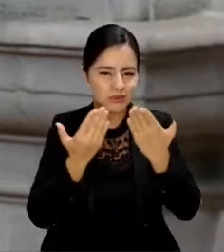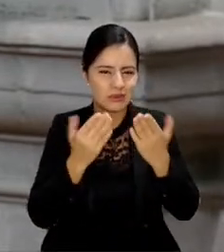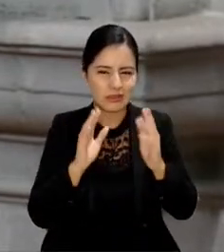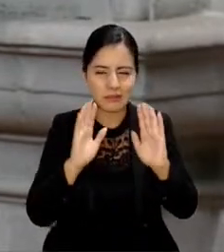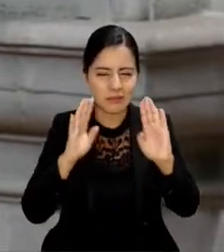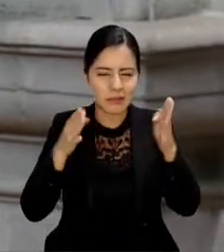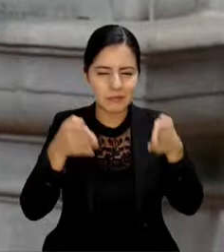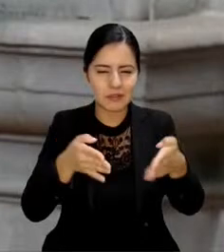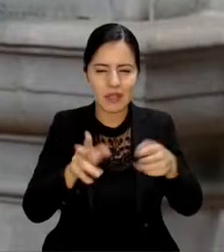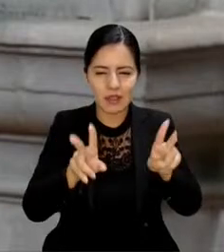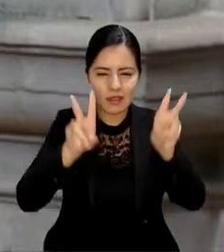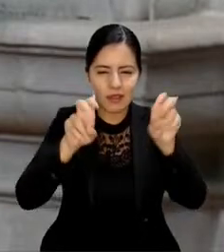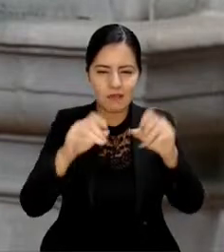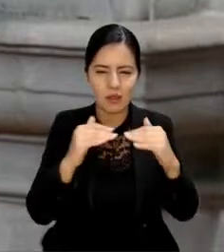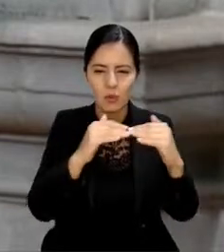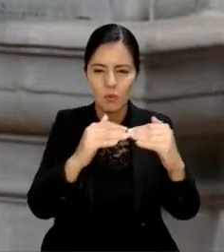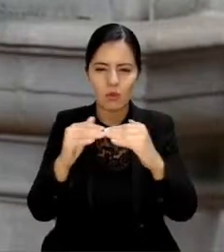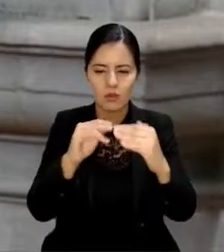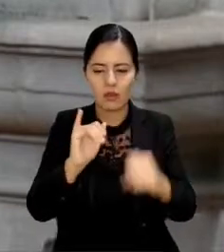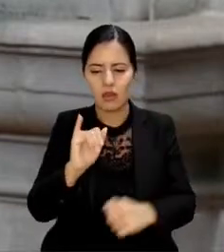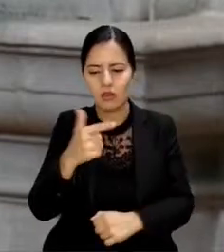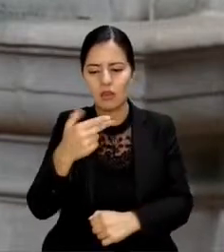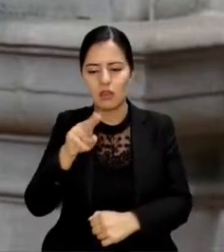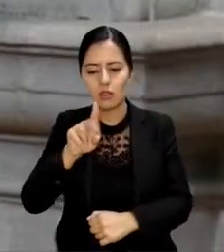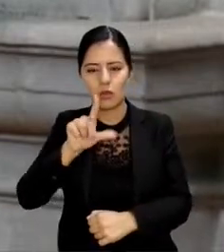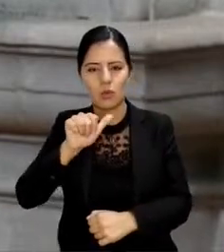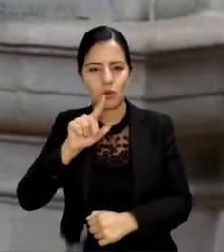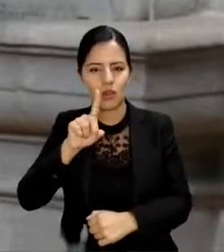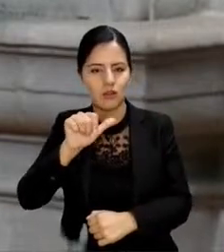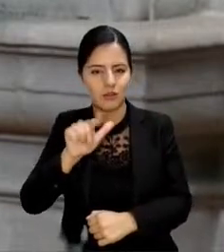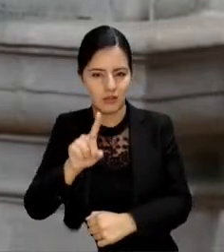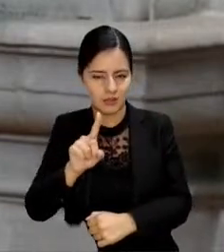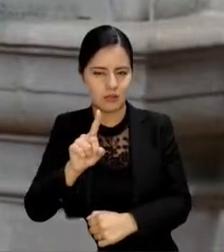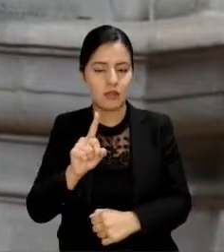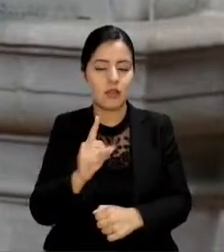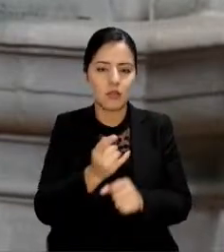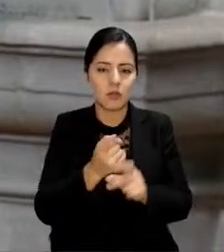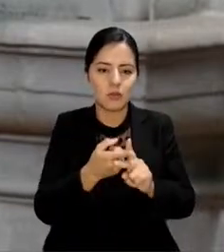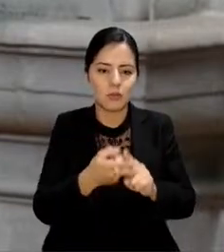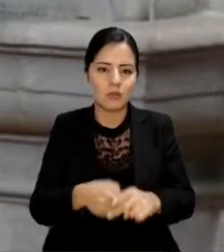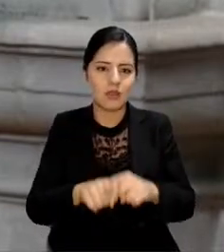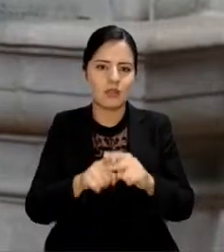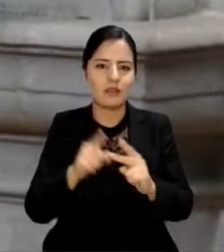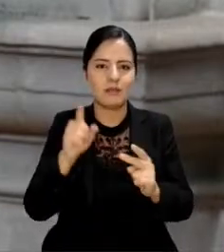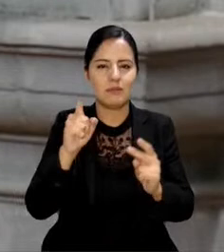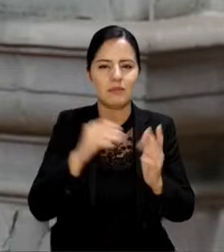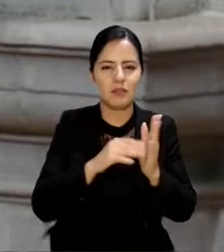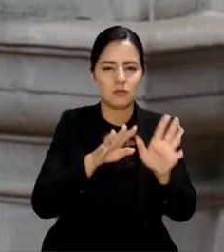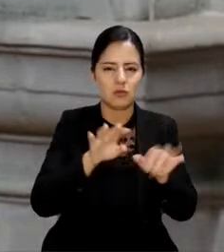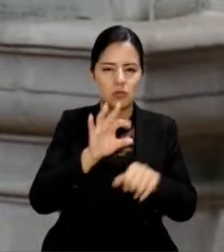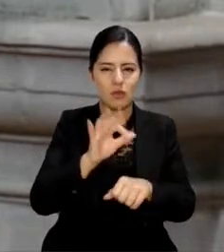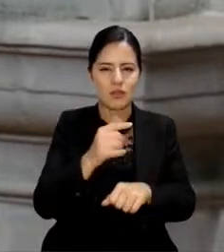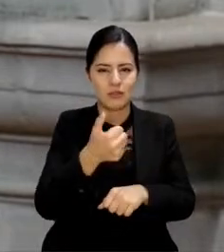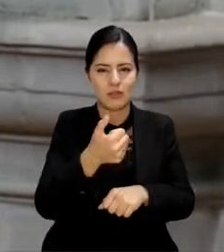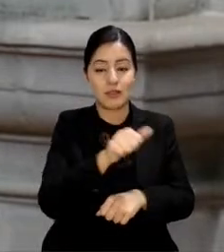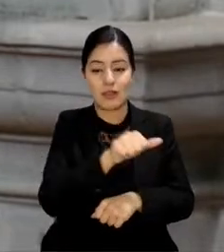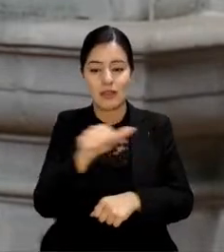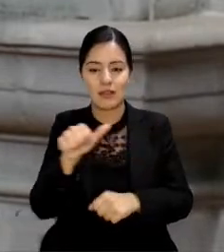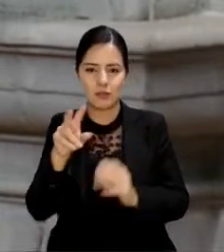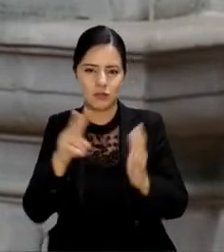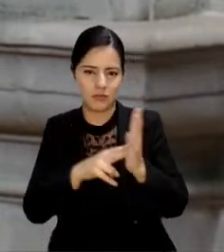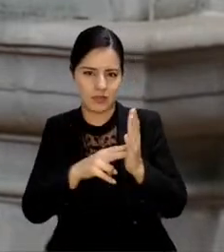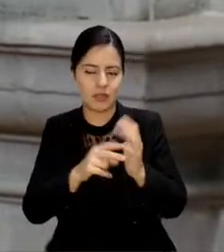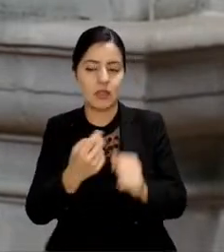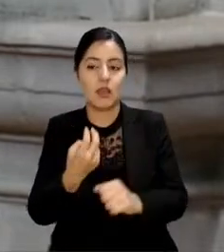estudios enfocados a la igualdad en este poder comenzaron en el periodo de 1996 al año 2000, cuando se creó el